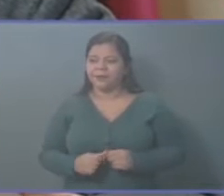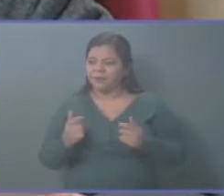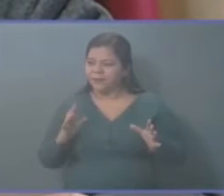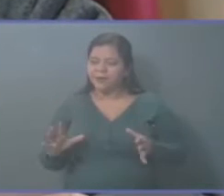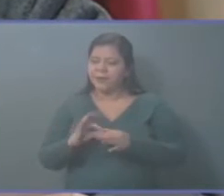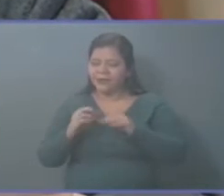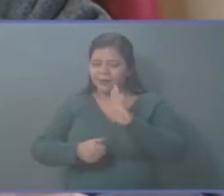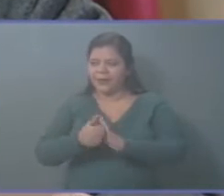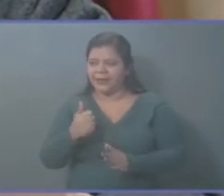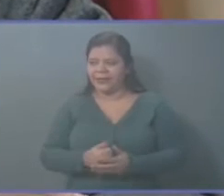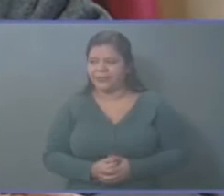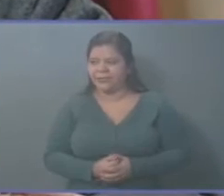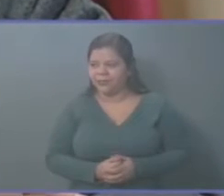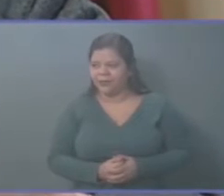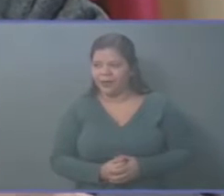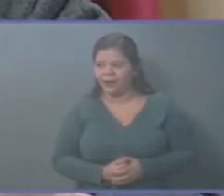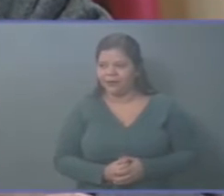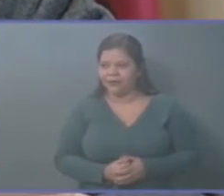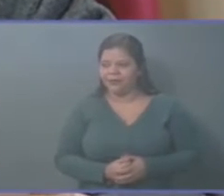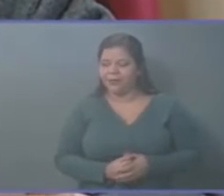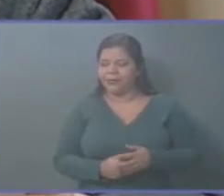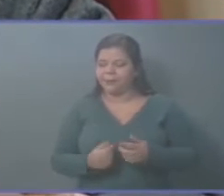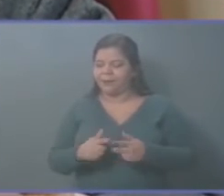que nos está afectando y que ya ha causado